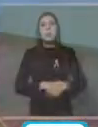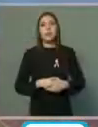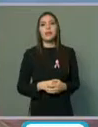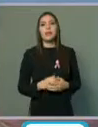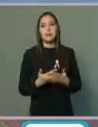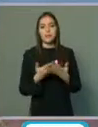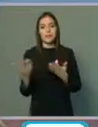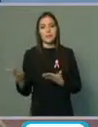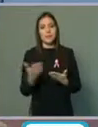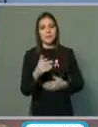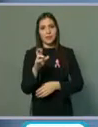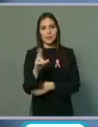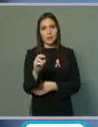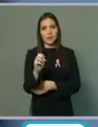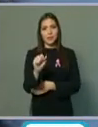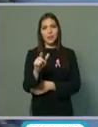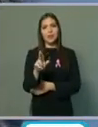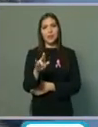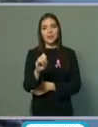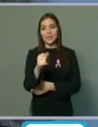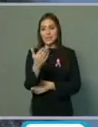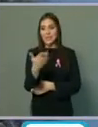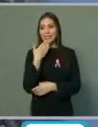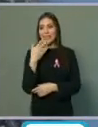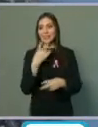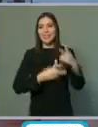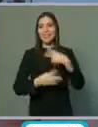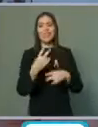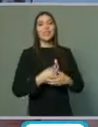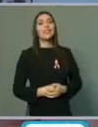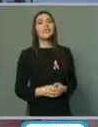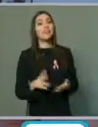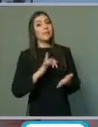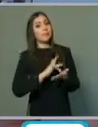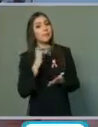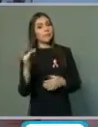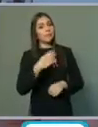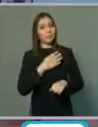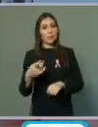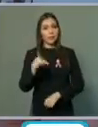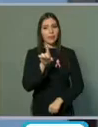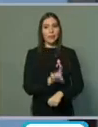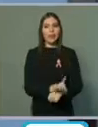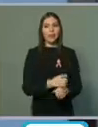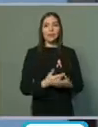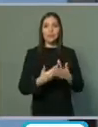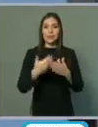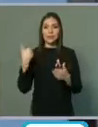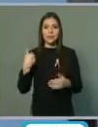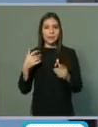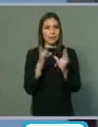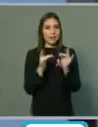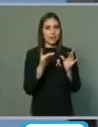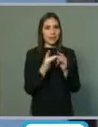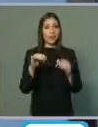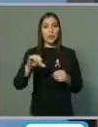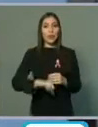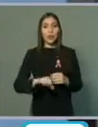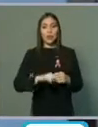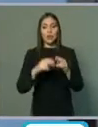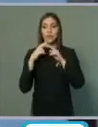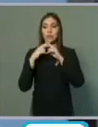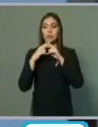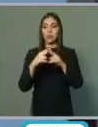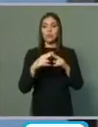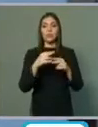Si bien ya está con nosotros Rosa Luisa Guerra, bienvenida. Gracias. Buenos días, ¿cómo ¿Qué estás? tal? Muy bien, gracias. Y justo como decía al principio, hoy es el aniversario